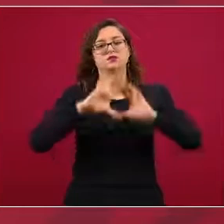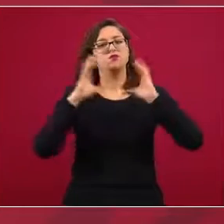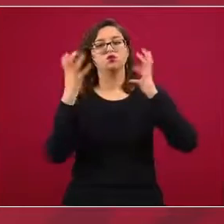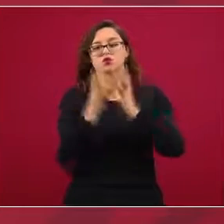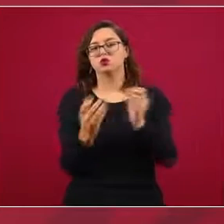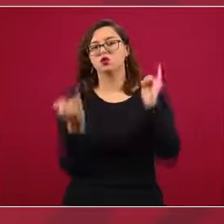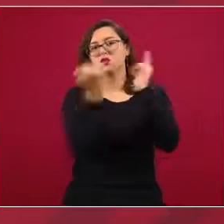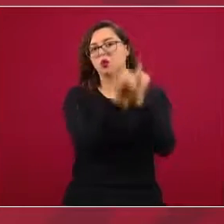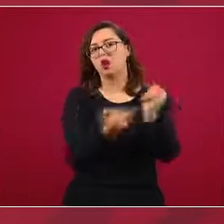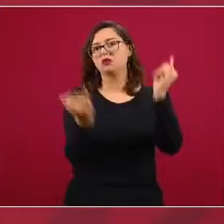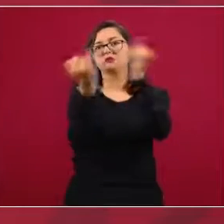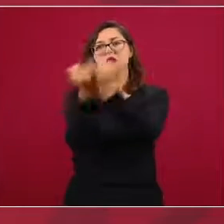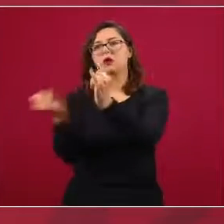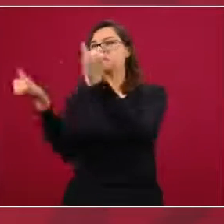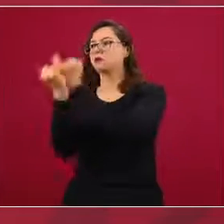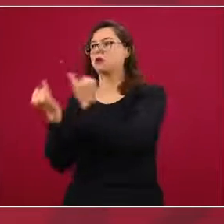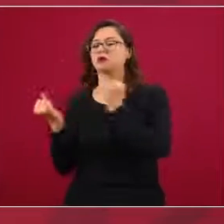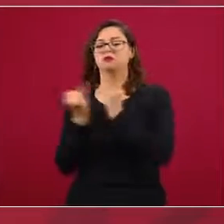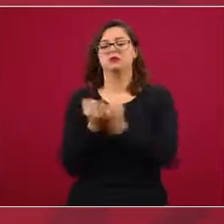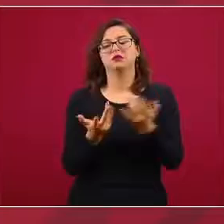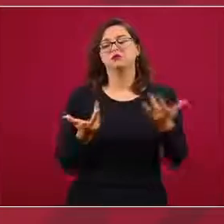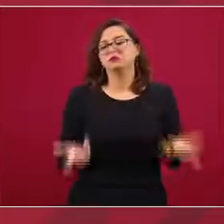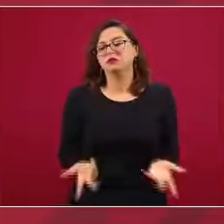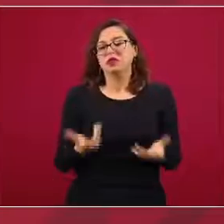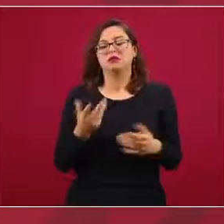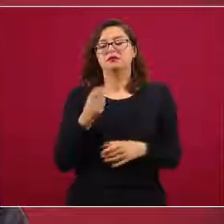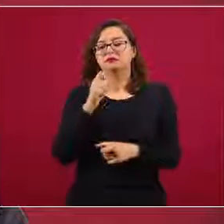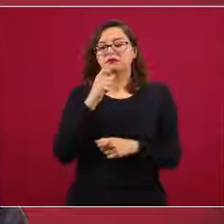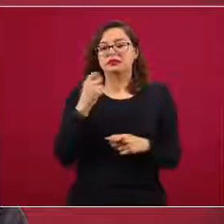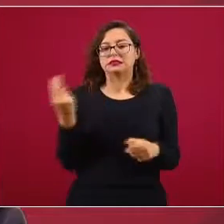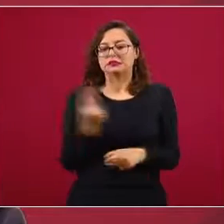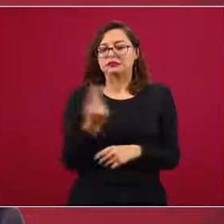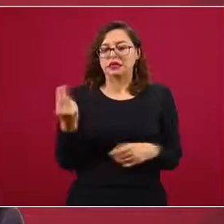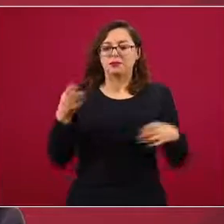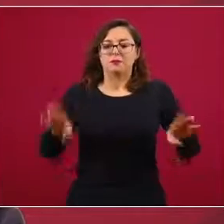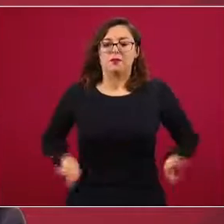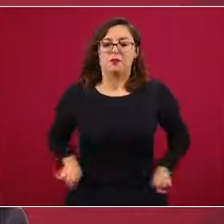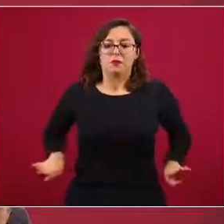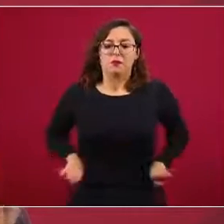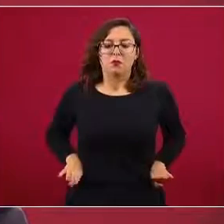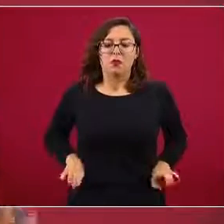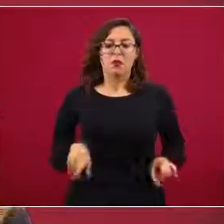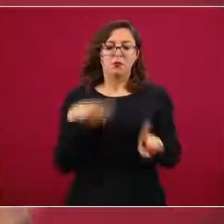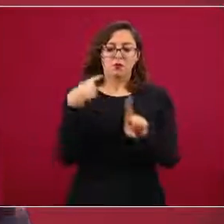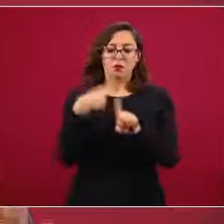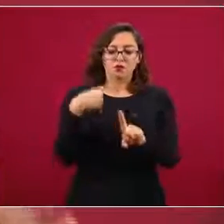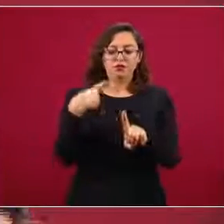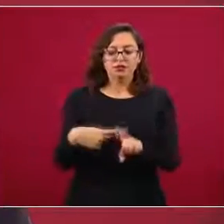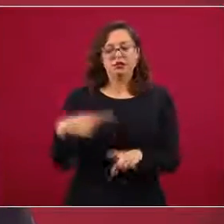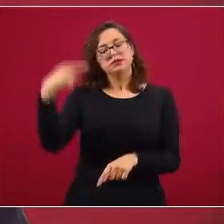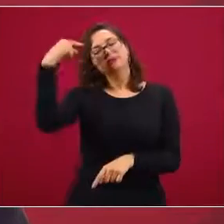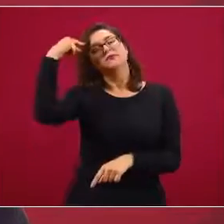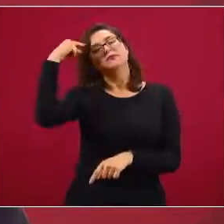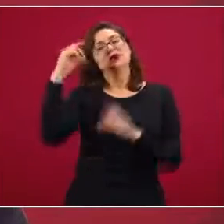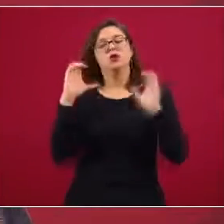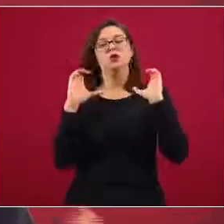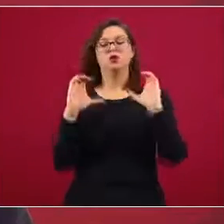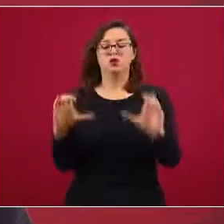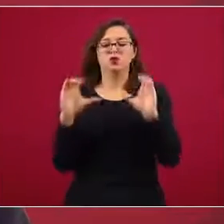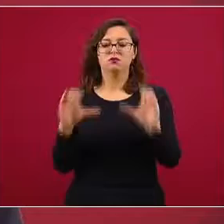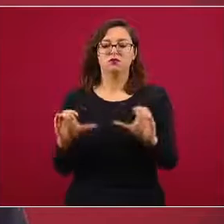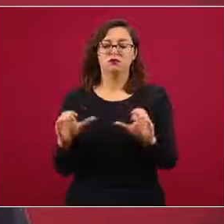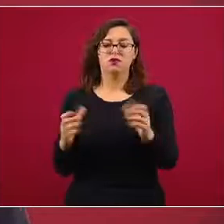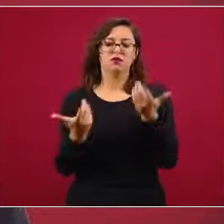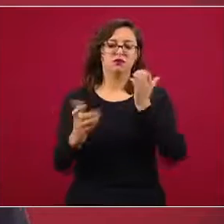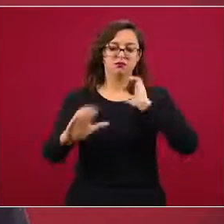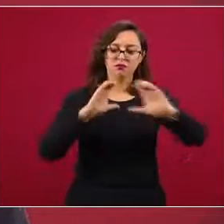pero hay que mantener una actitud positiva, una reflexión cuidada, racional,